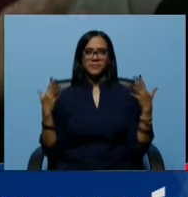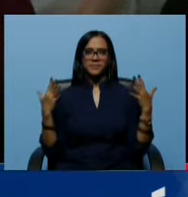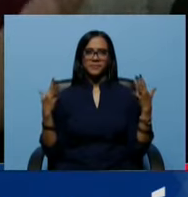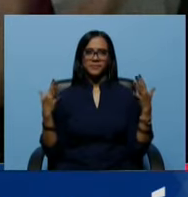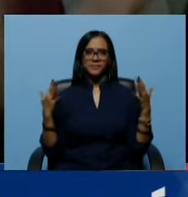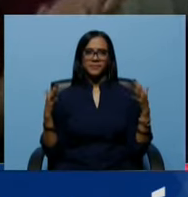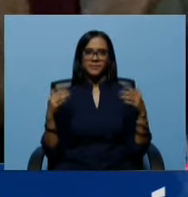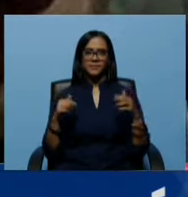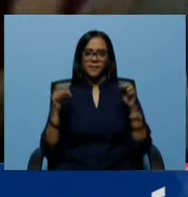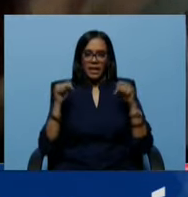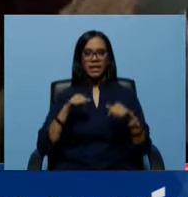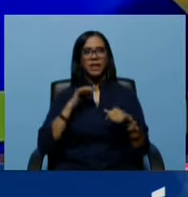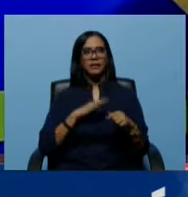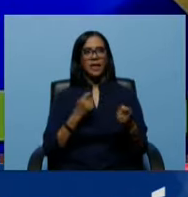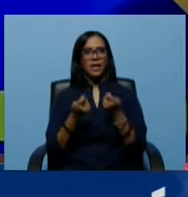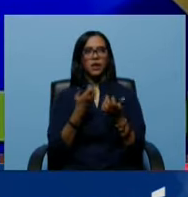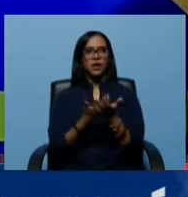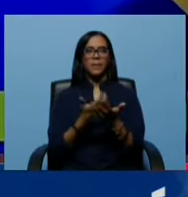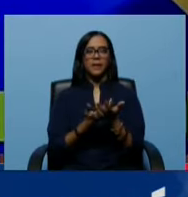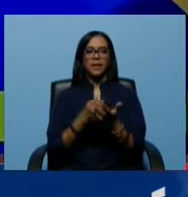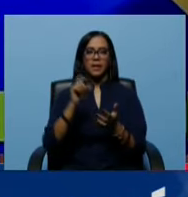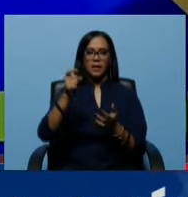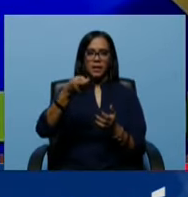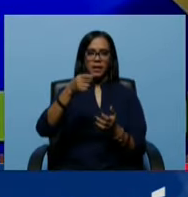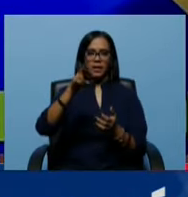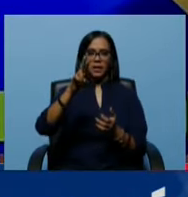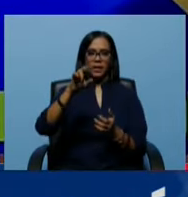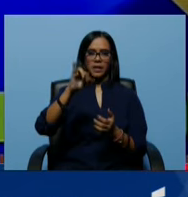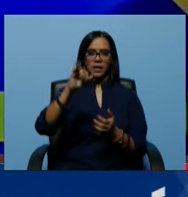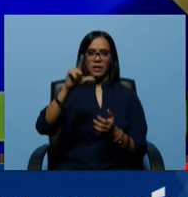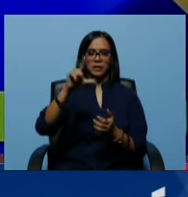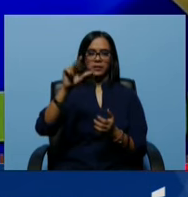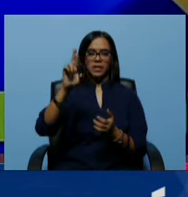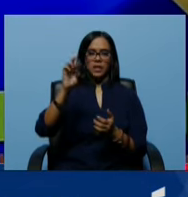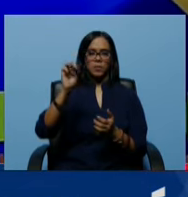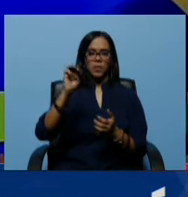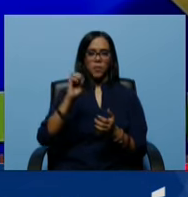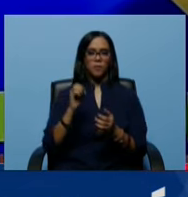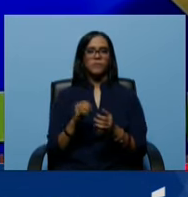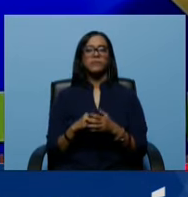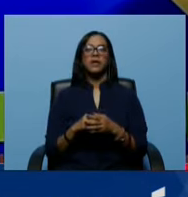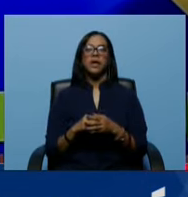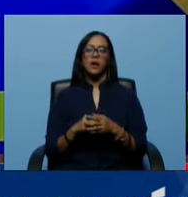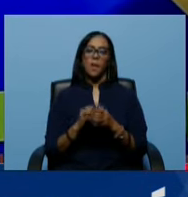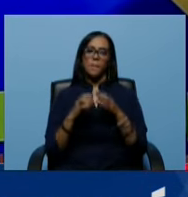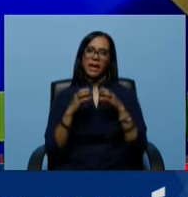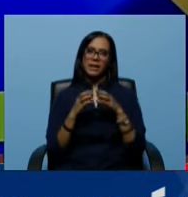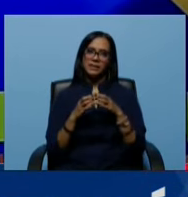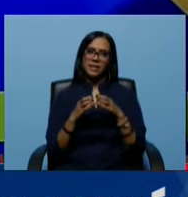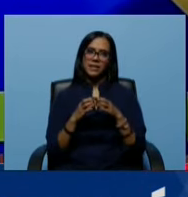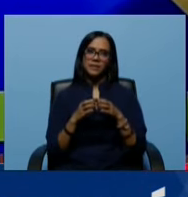Aquí está el economista Guillermo Lara, compañero, cada vez más parecido a su padre, William